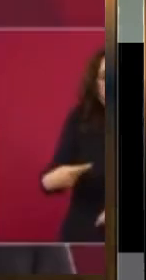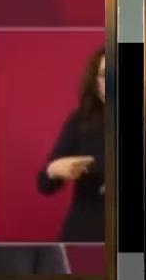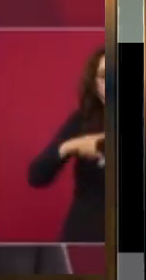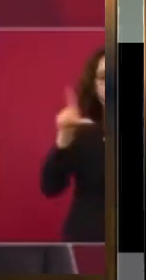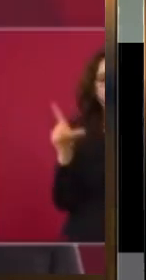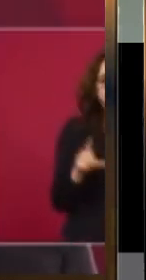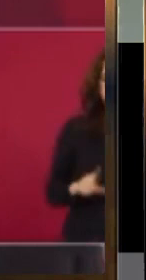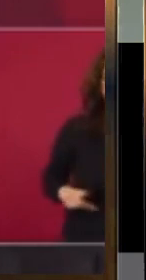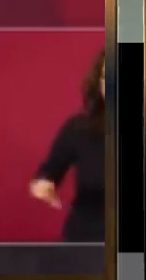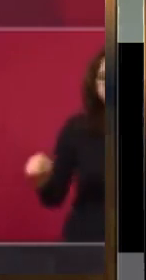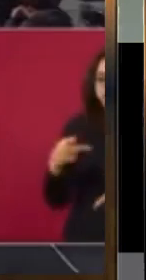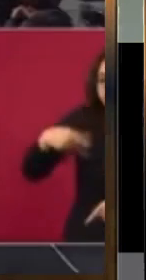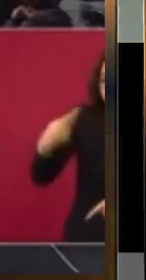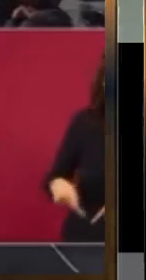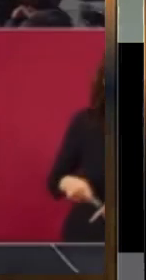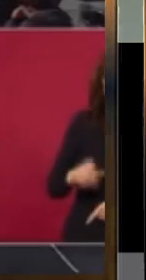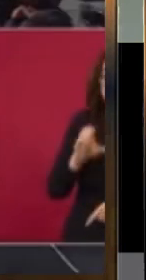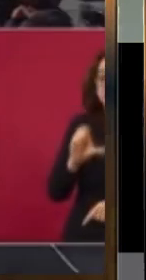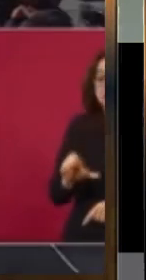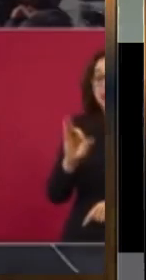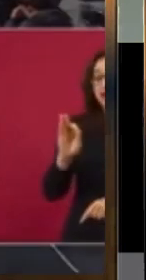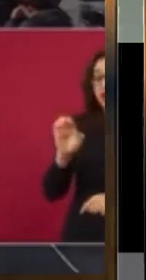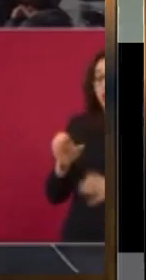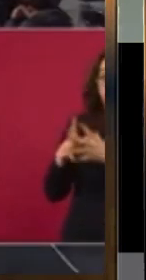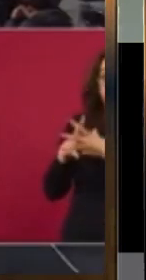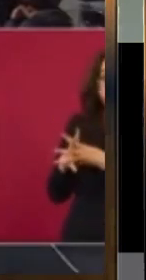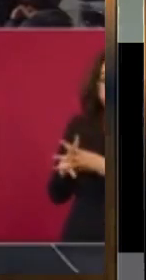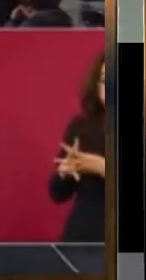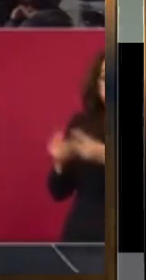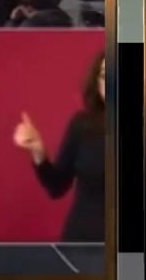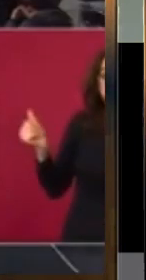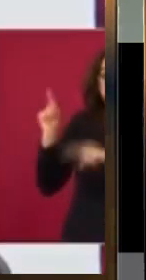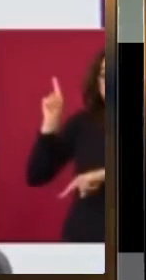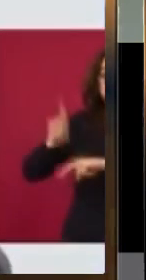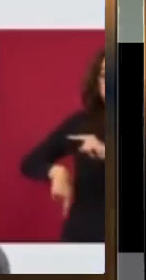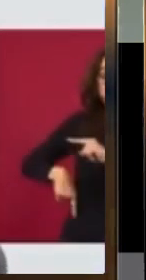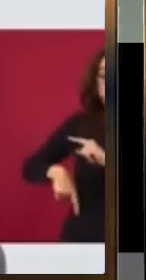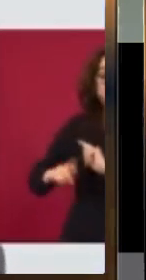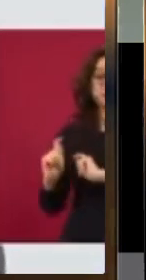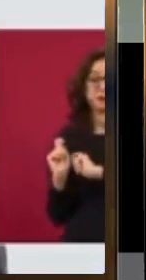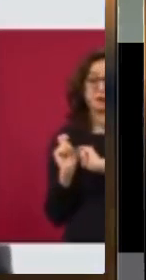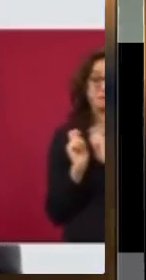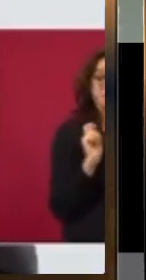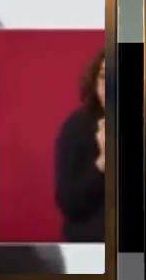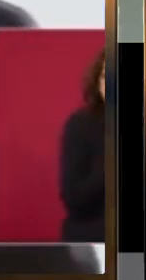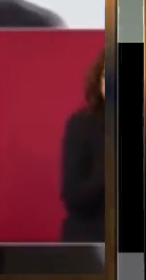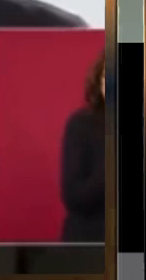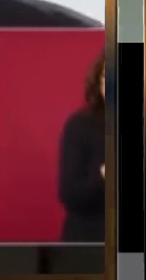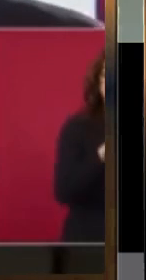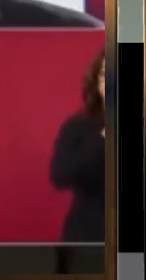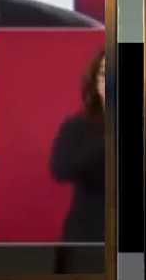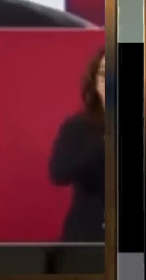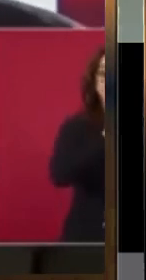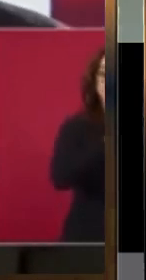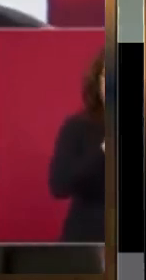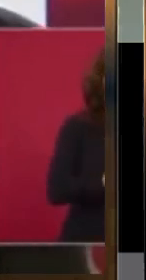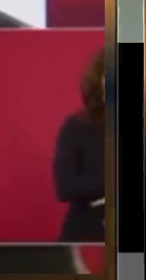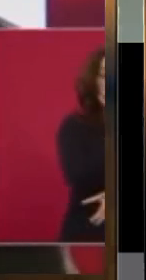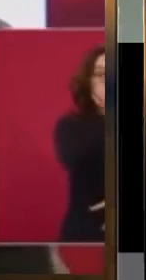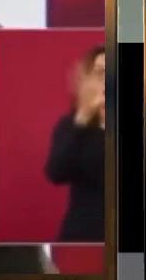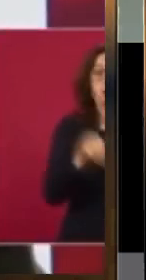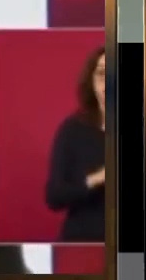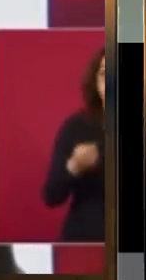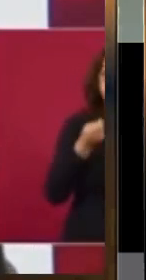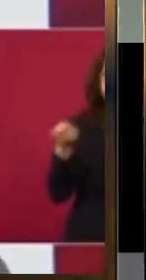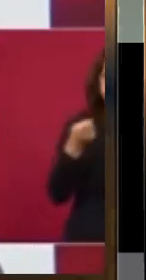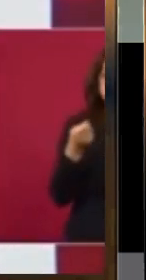Si no tenemos la Comisión Federal de Electricidad, pues entonces no todos podrían pagar la luz.